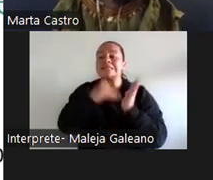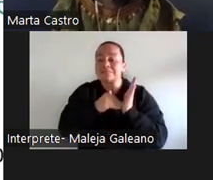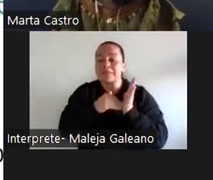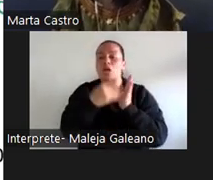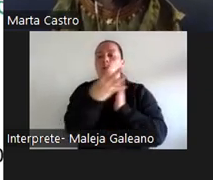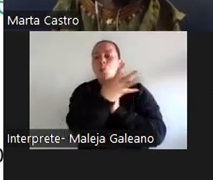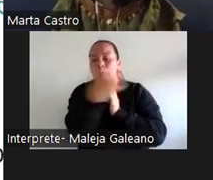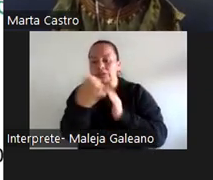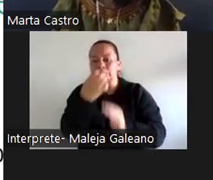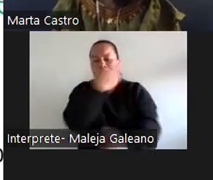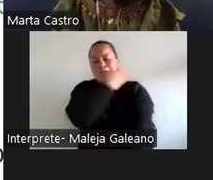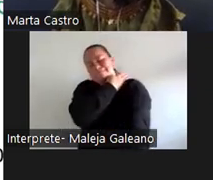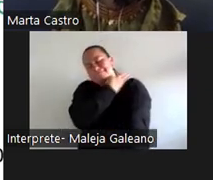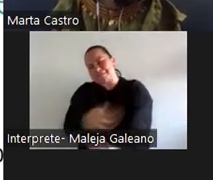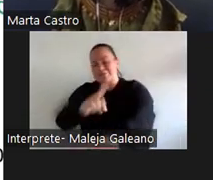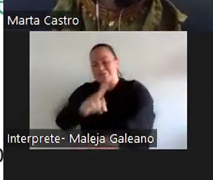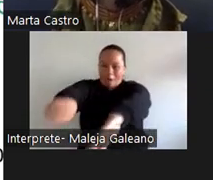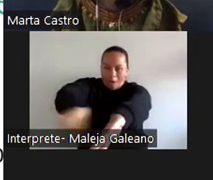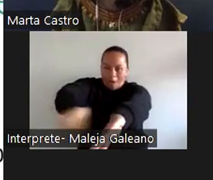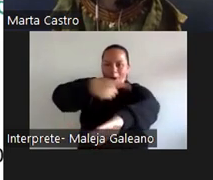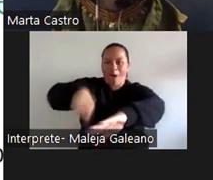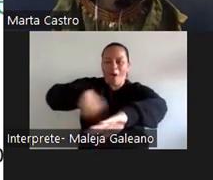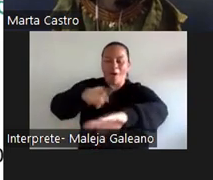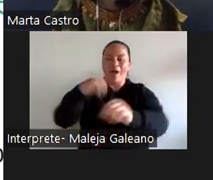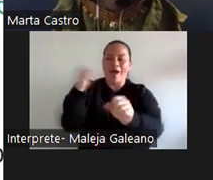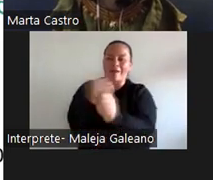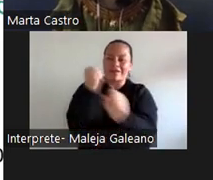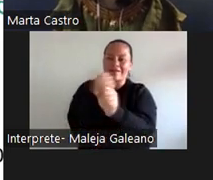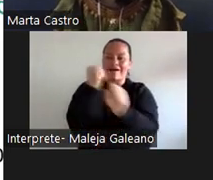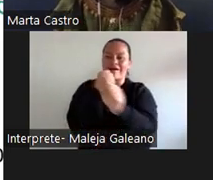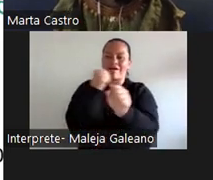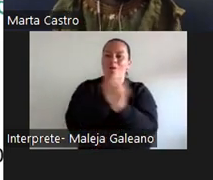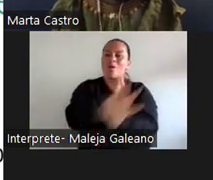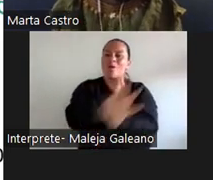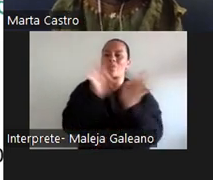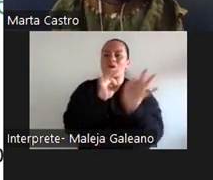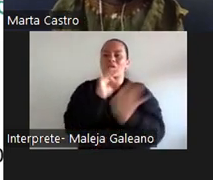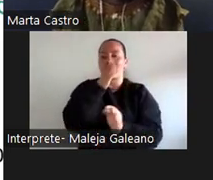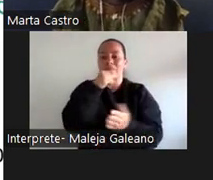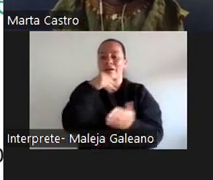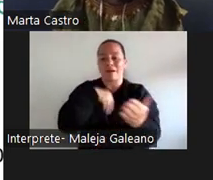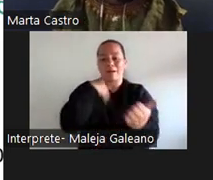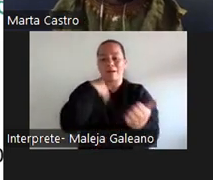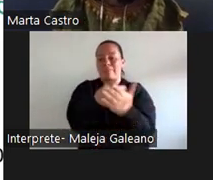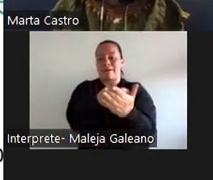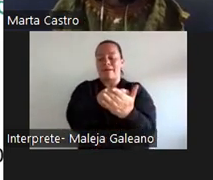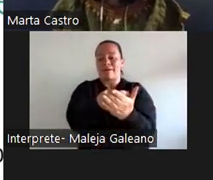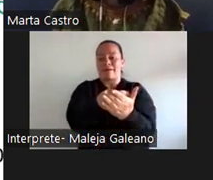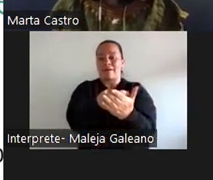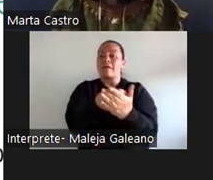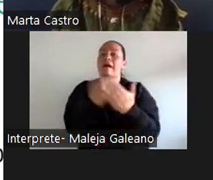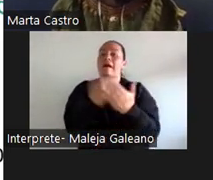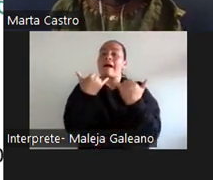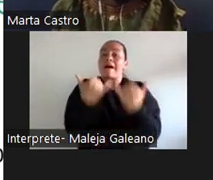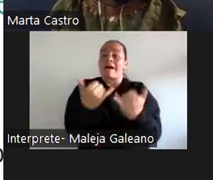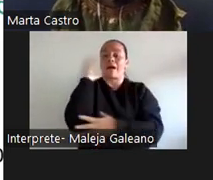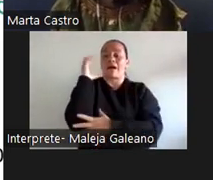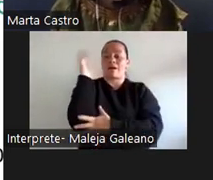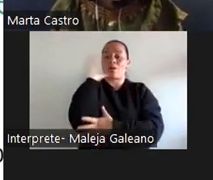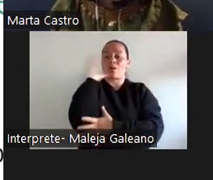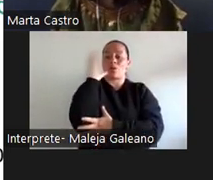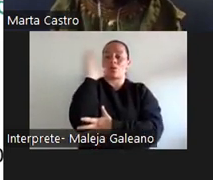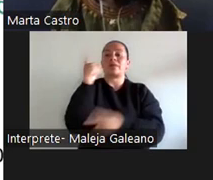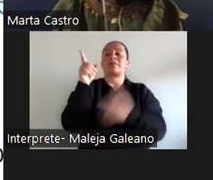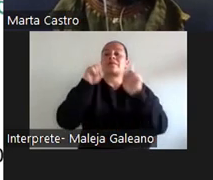eh al trabajo de cuidados no remunerado eh para Colombia El dane tiene también esta